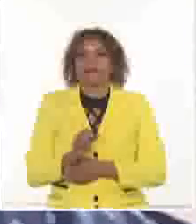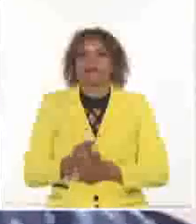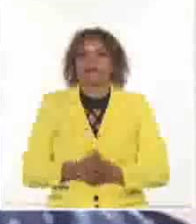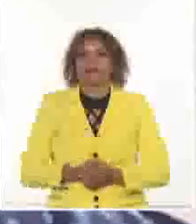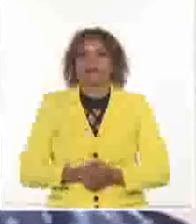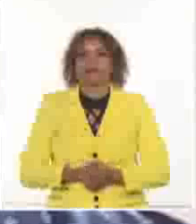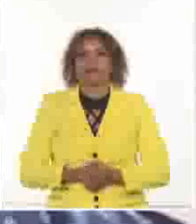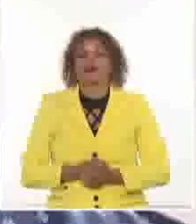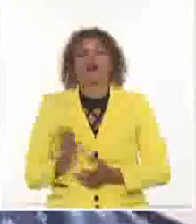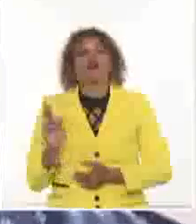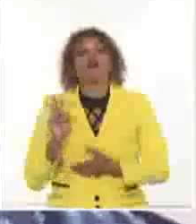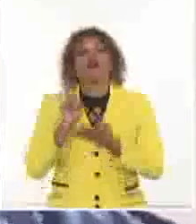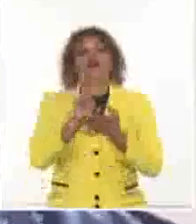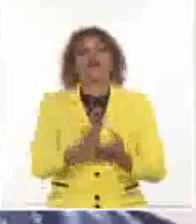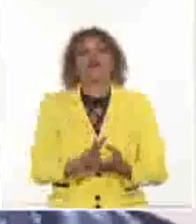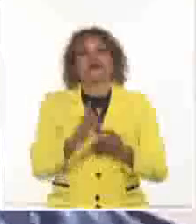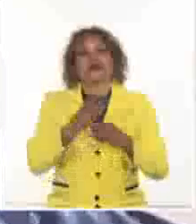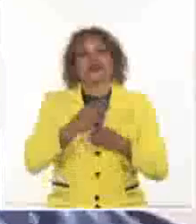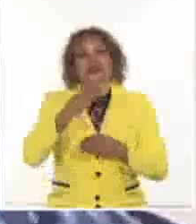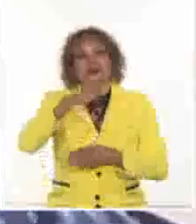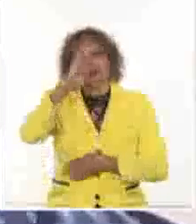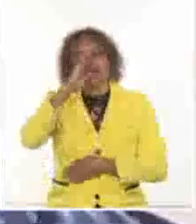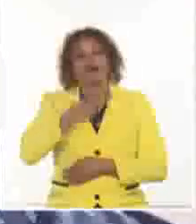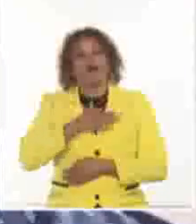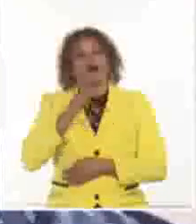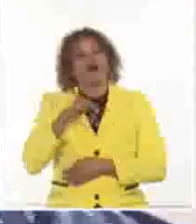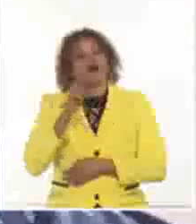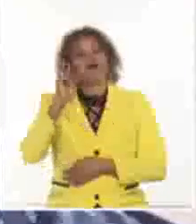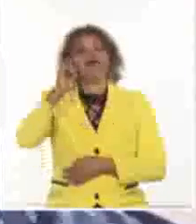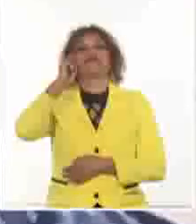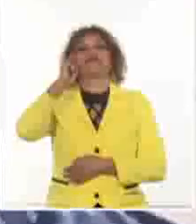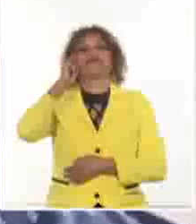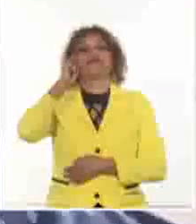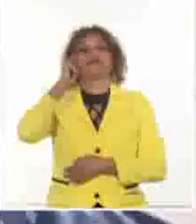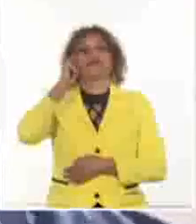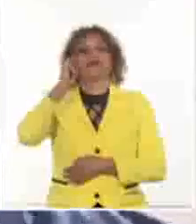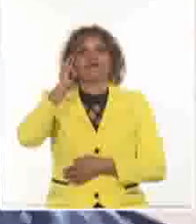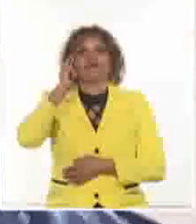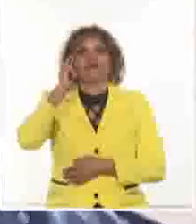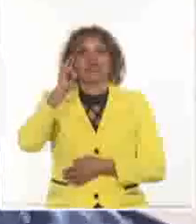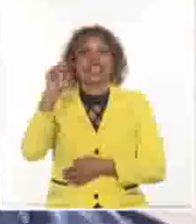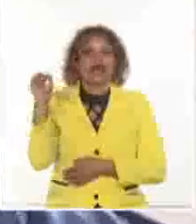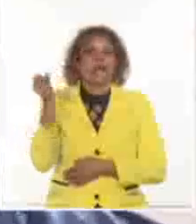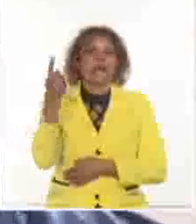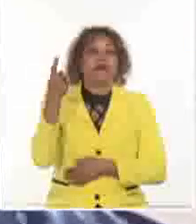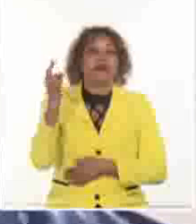cada vez que visito Santiago, me recuerdo de la primera vez que estuve acá,